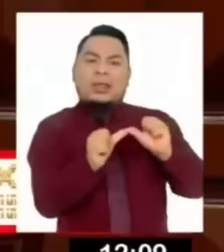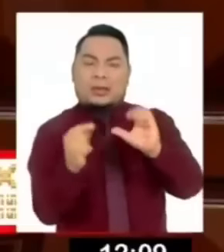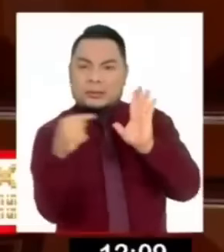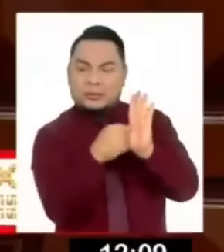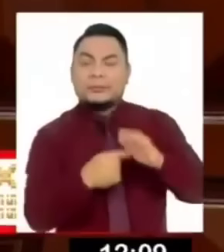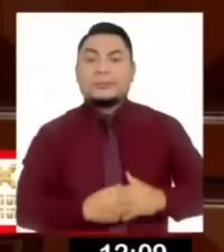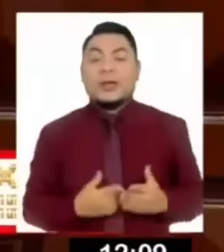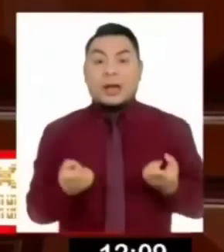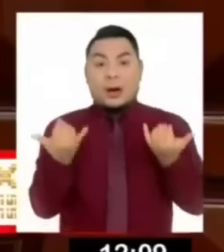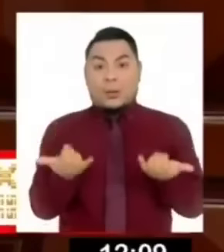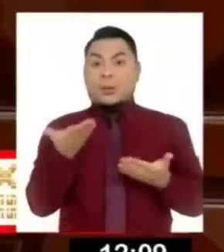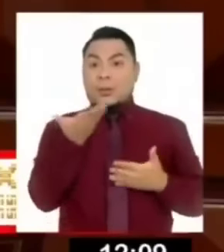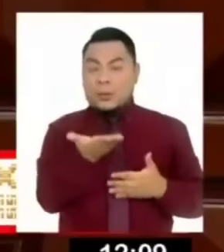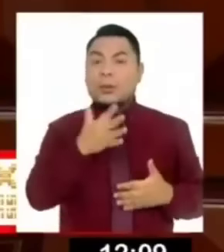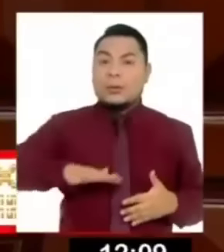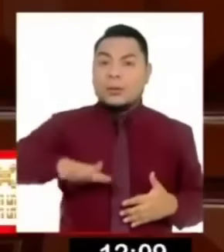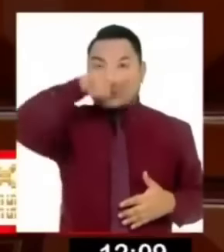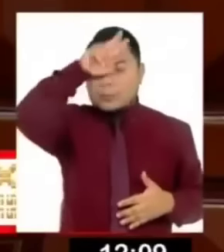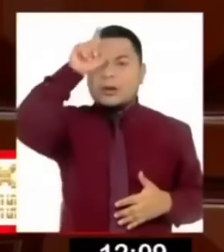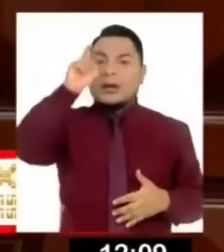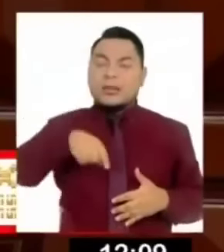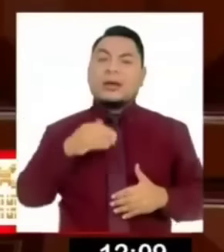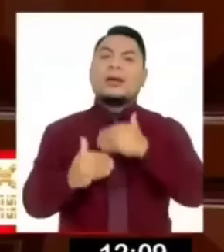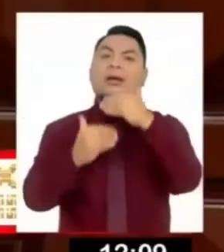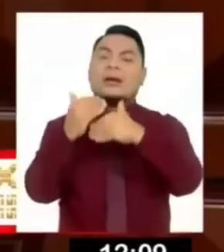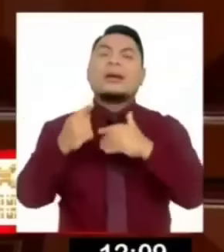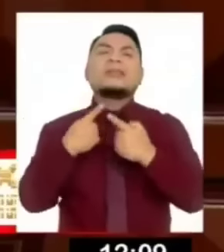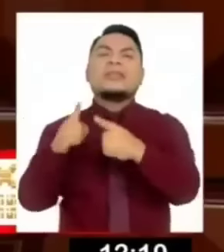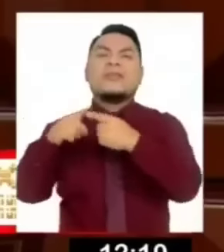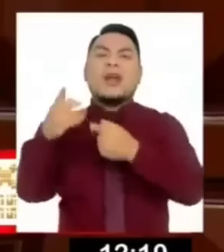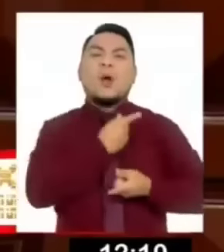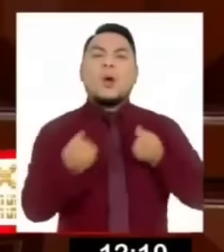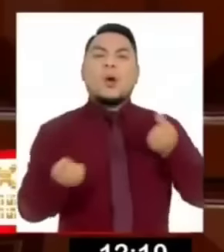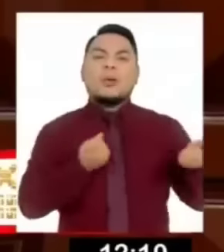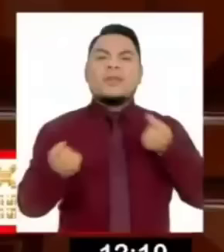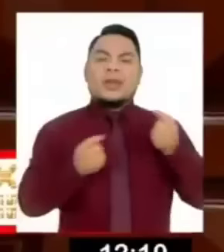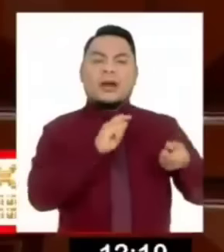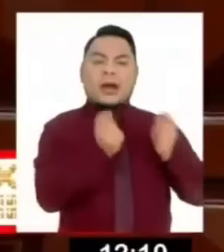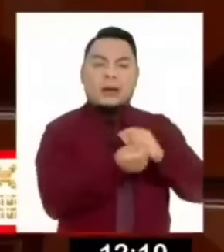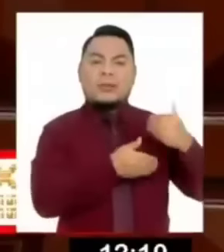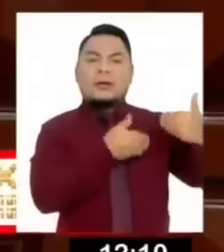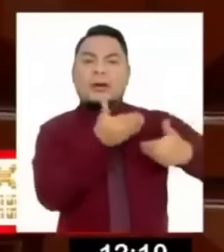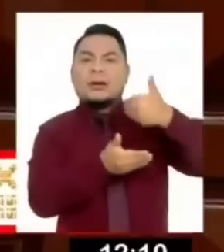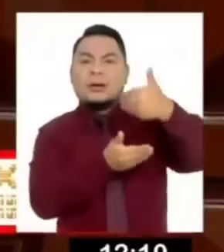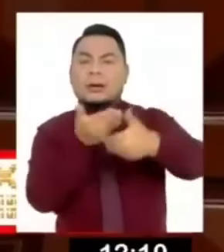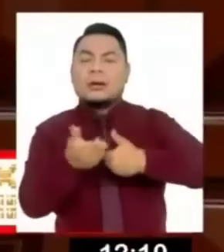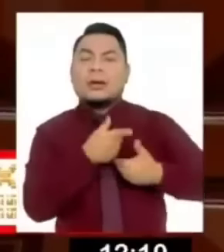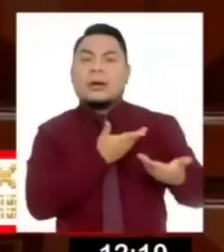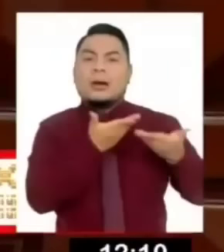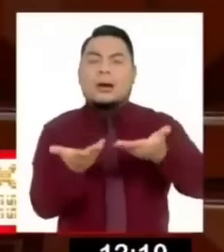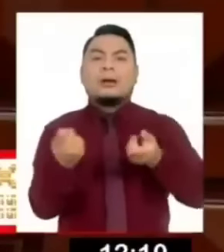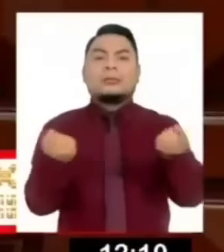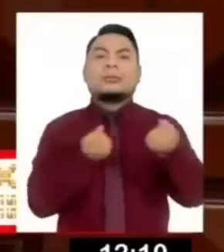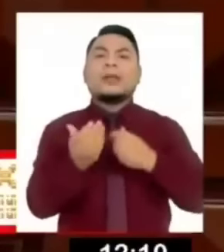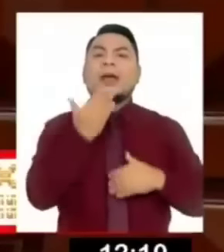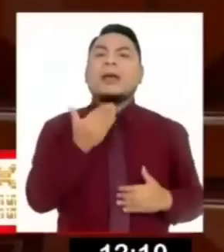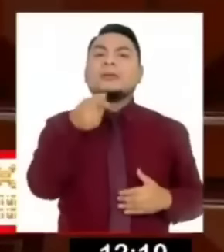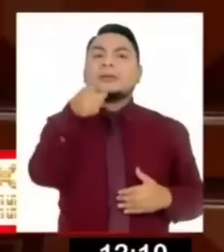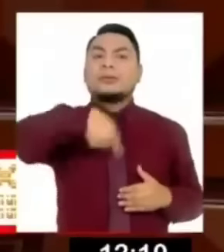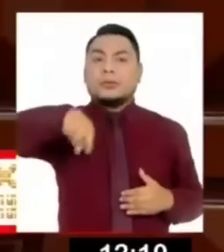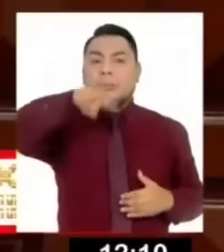entonces, nuestro país ha crecido en diversos gobiernos que accedieron al poder gracias al